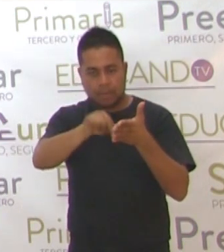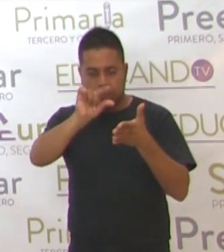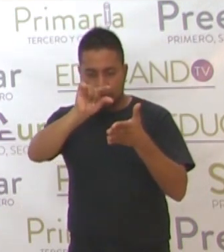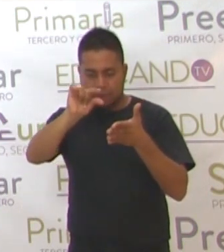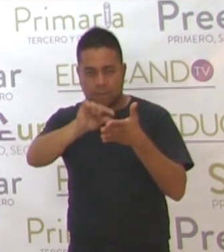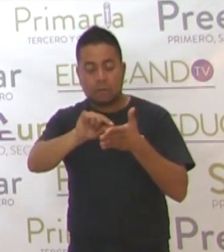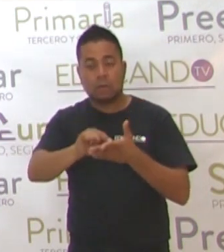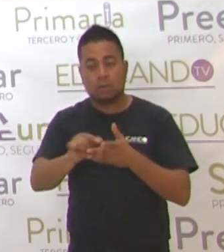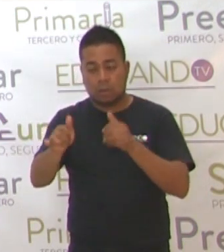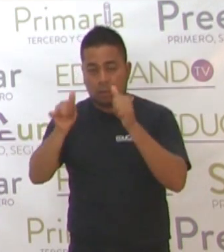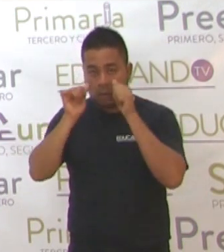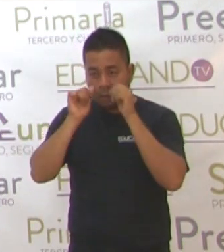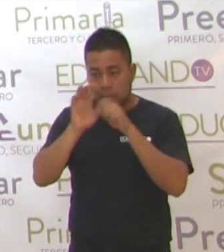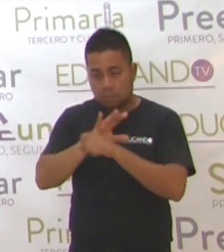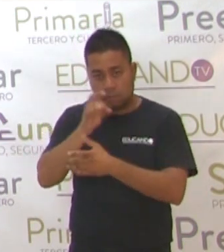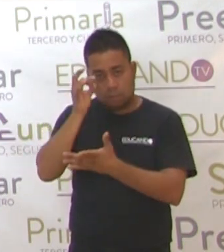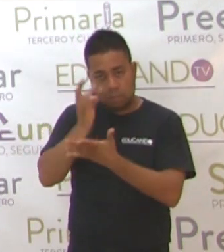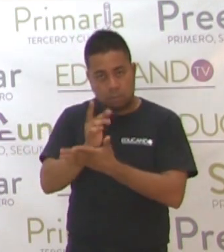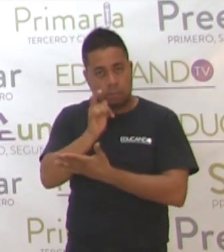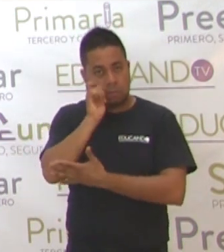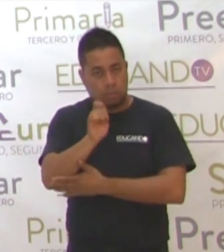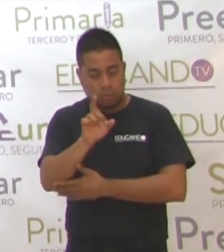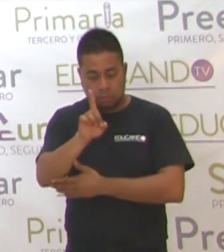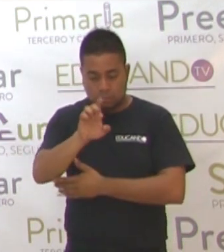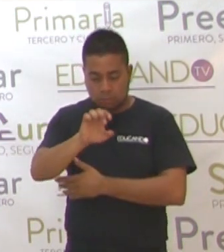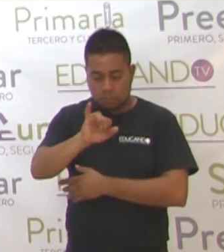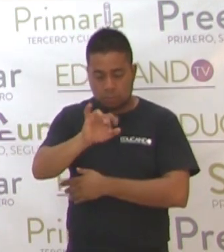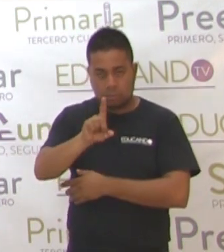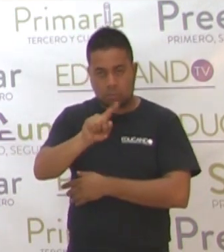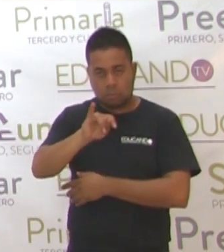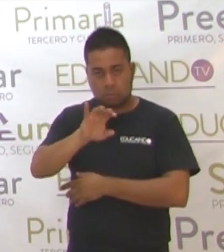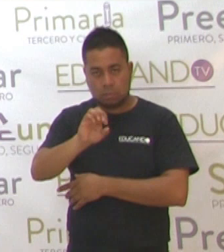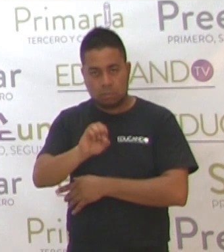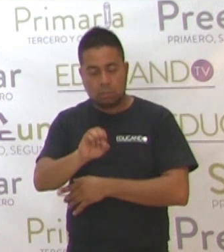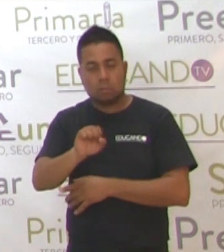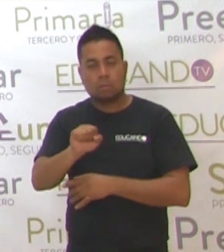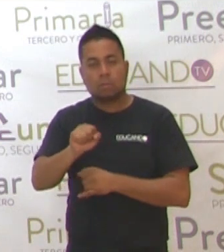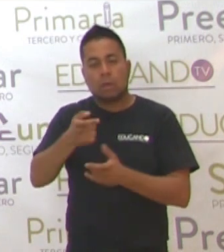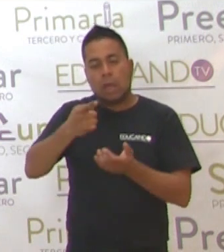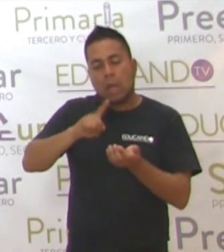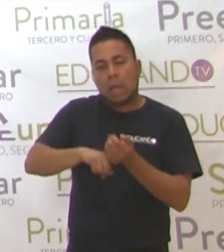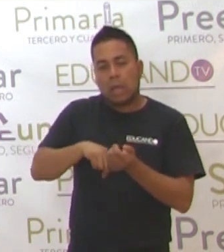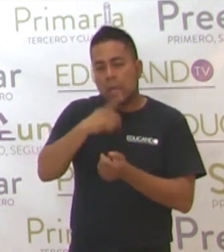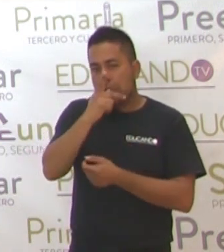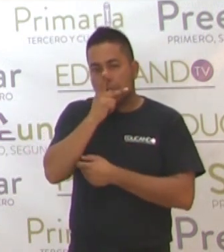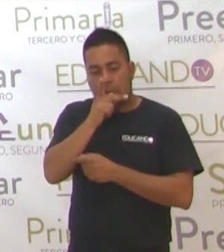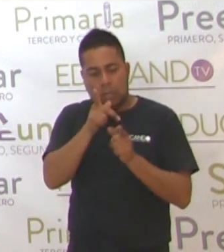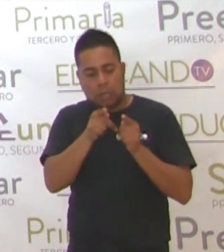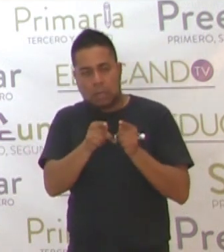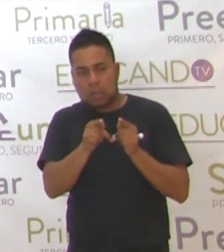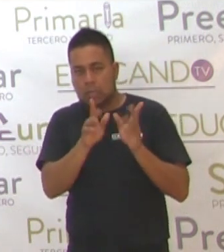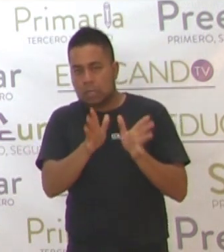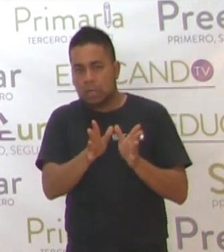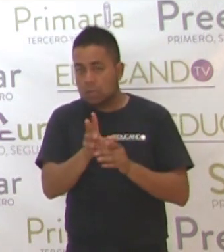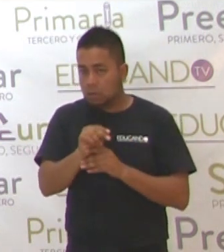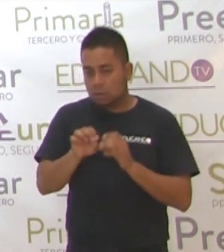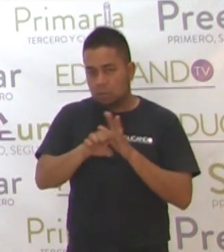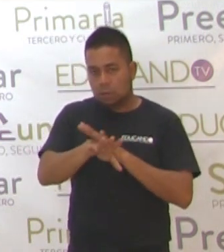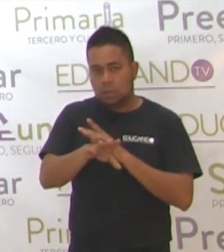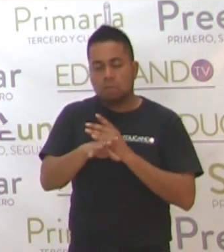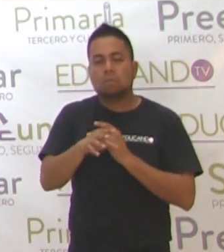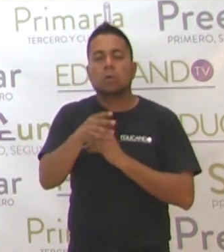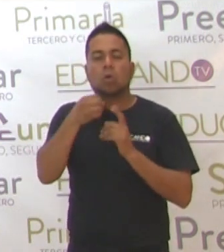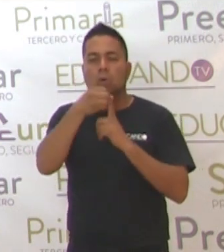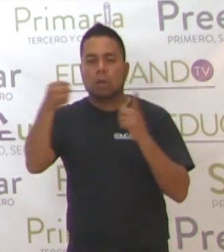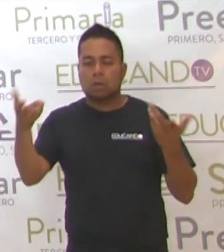estás dando cuenta que no solamente los dípticos se utilizan una vez en las oraciones sino que en oraciones complementarias puedes